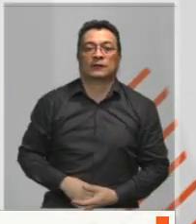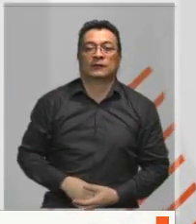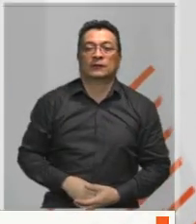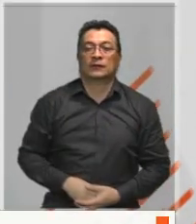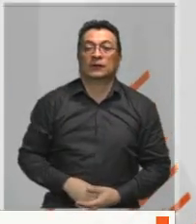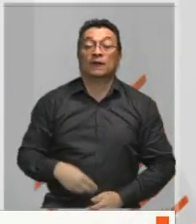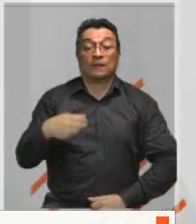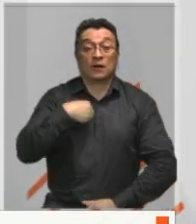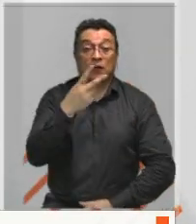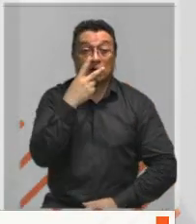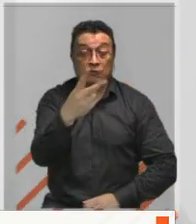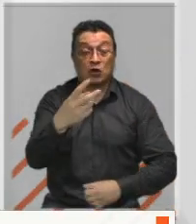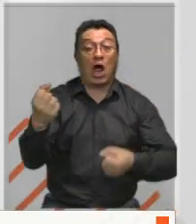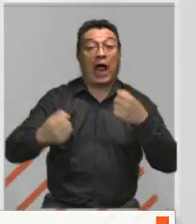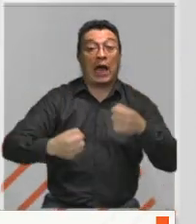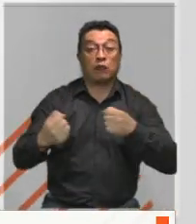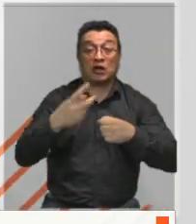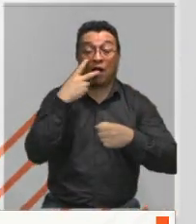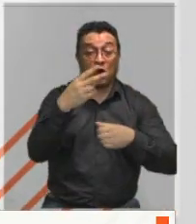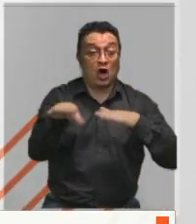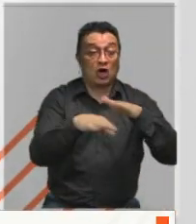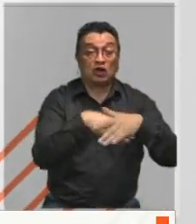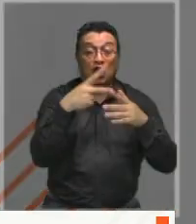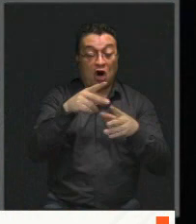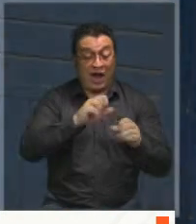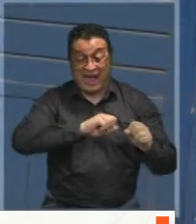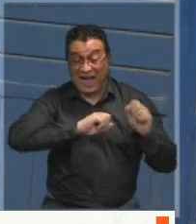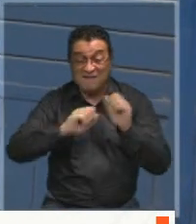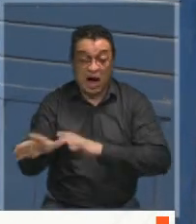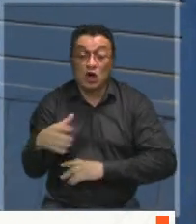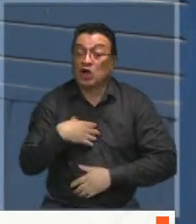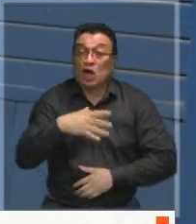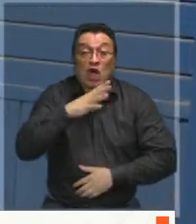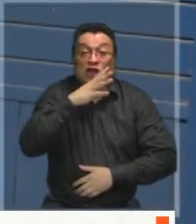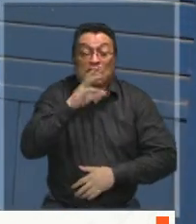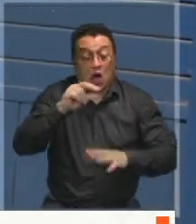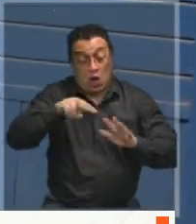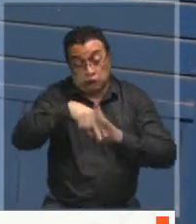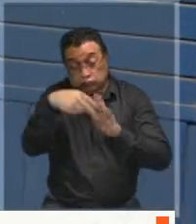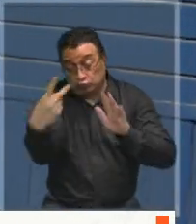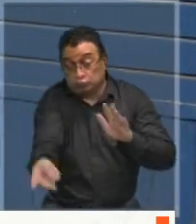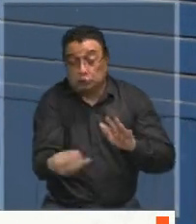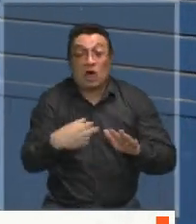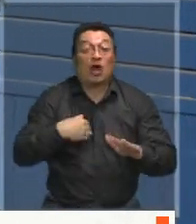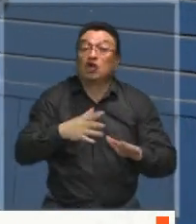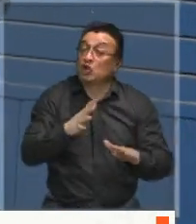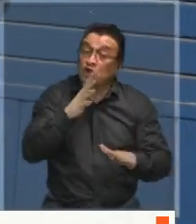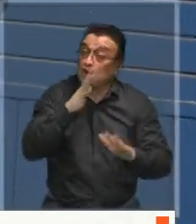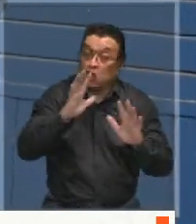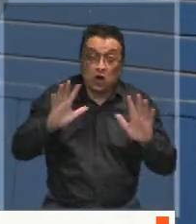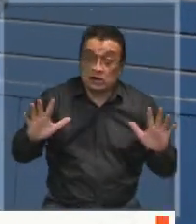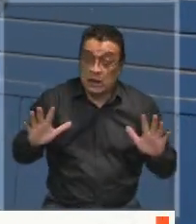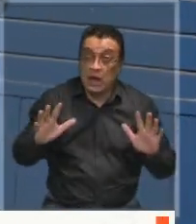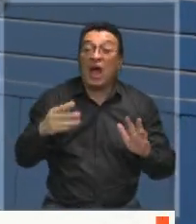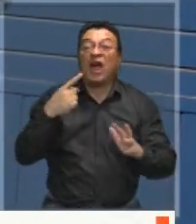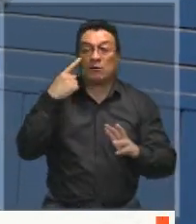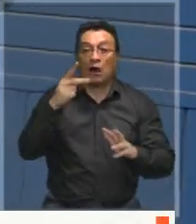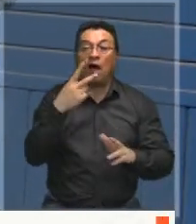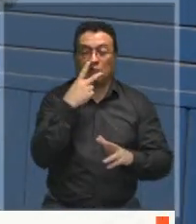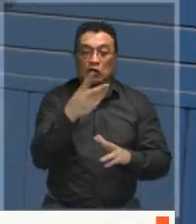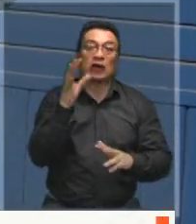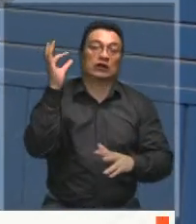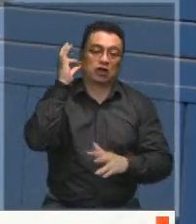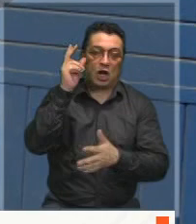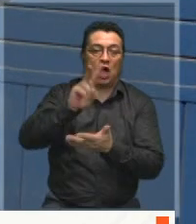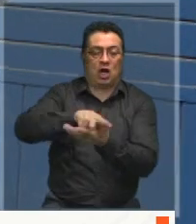Veo que pasa la camioneta y yo no sé si a ella la tiró abajo y la atropelló directamente cuando la tiró abajo. Y yo vi que la señora